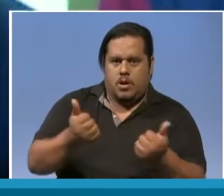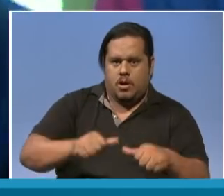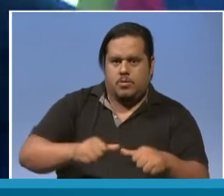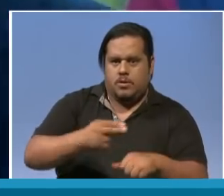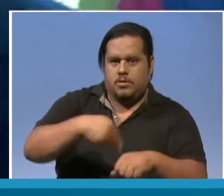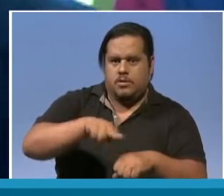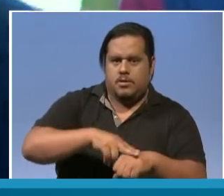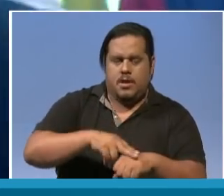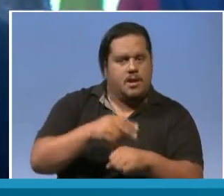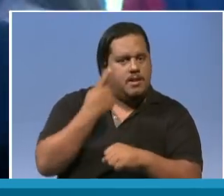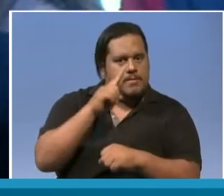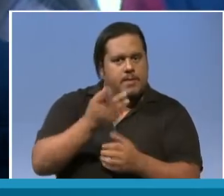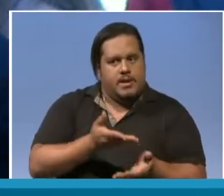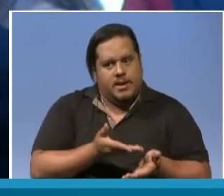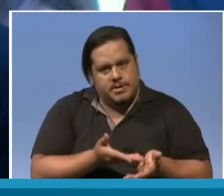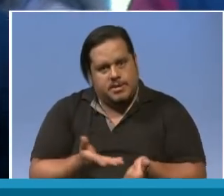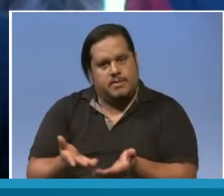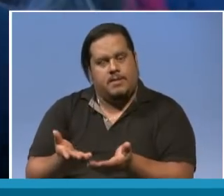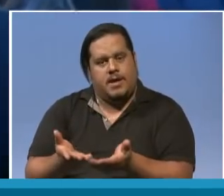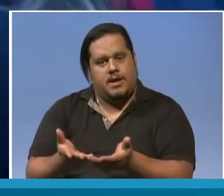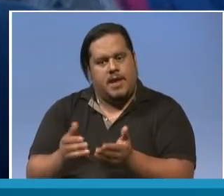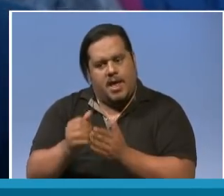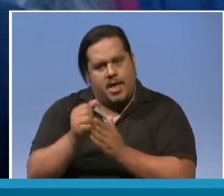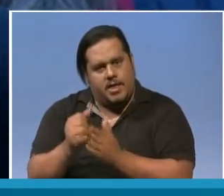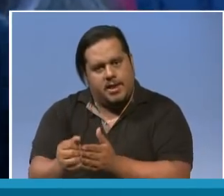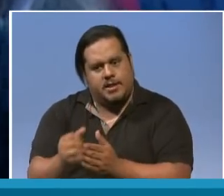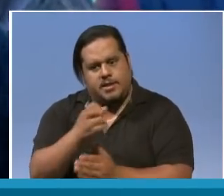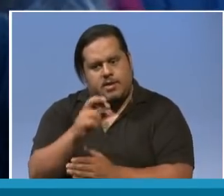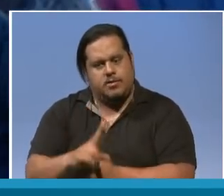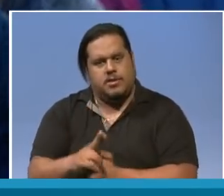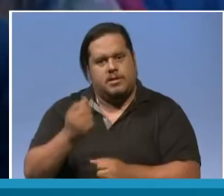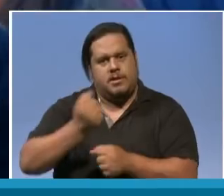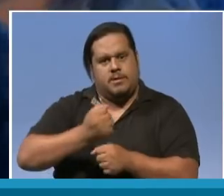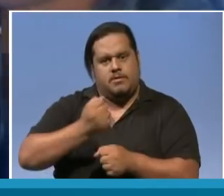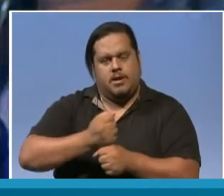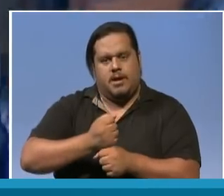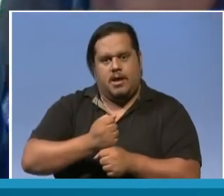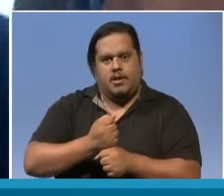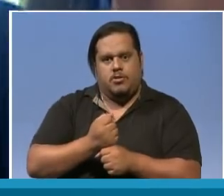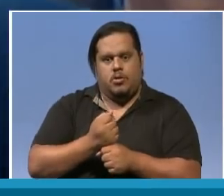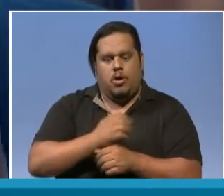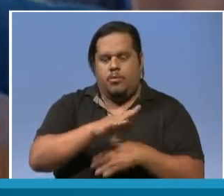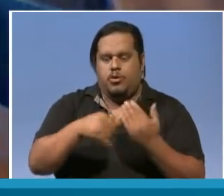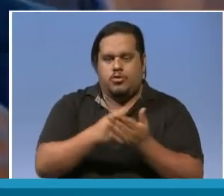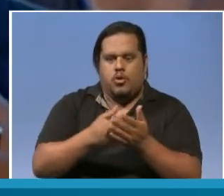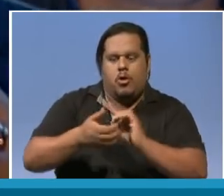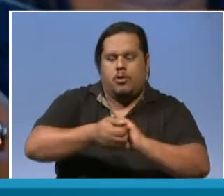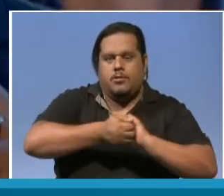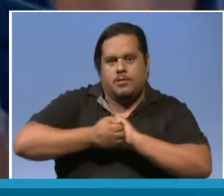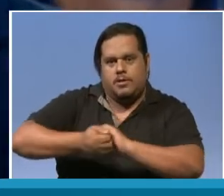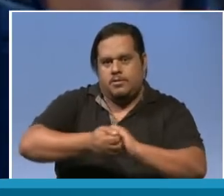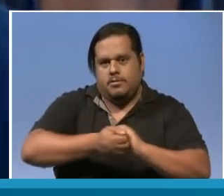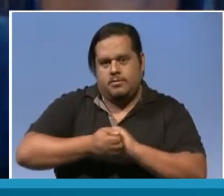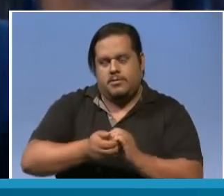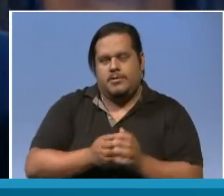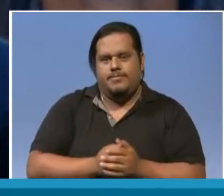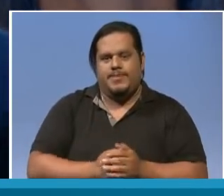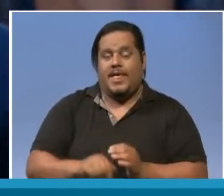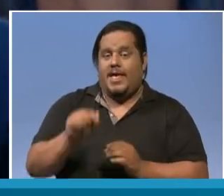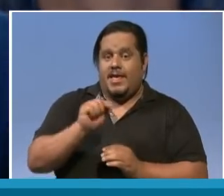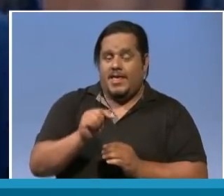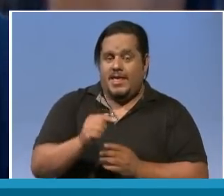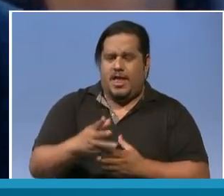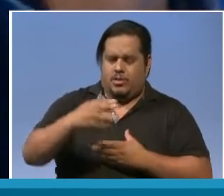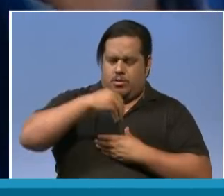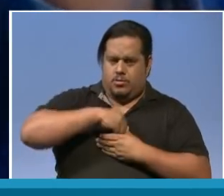nacional para llevar adelante a Costa Rica trabajando por lo que nos une. Y eso nos